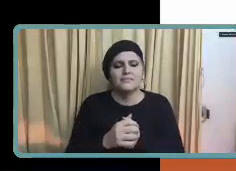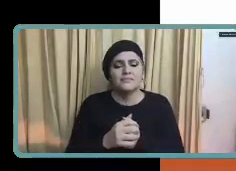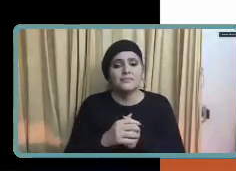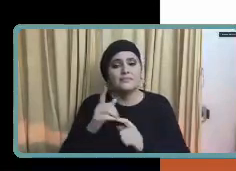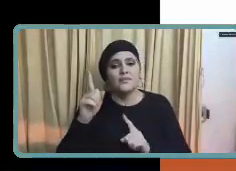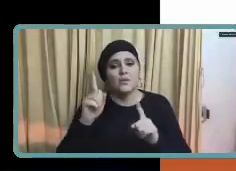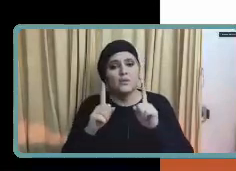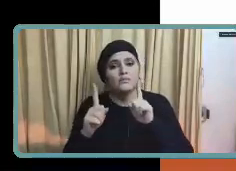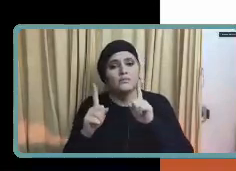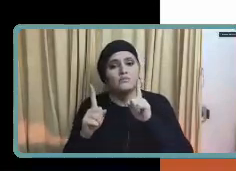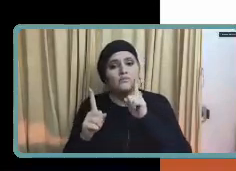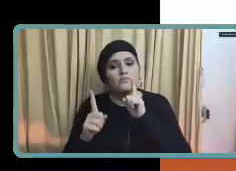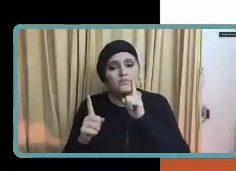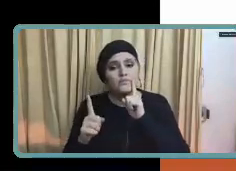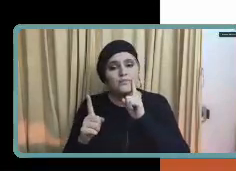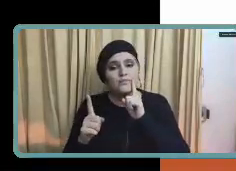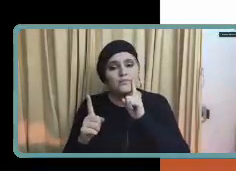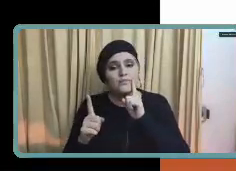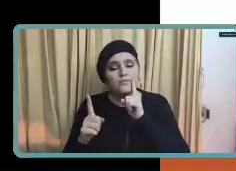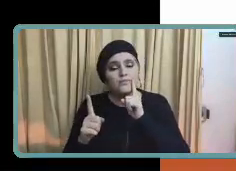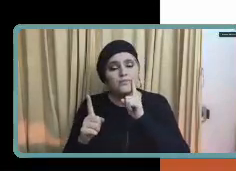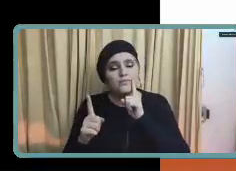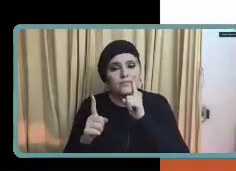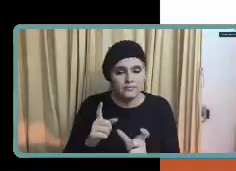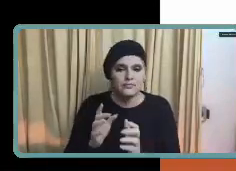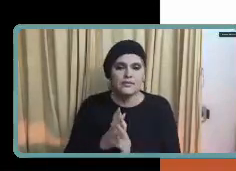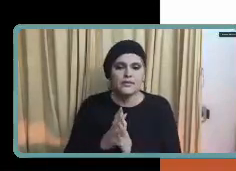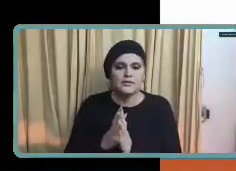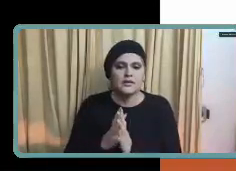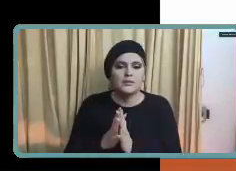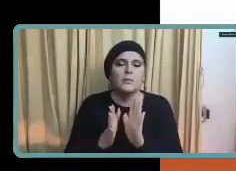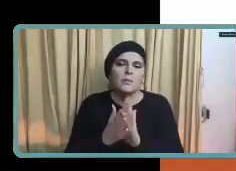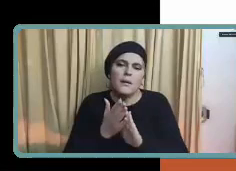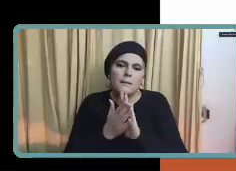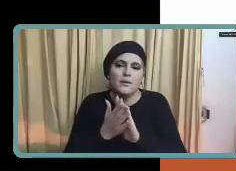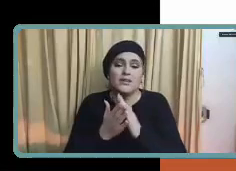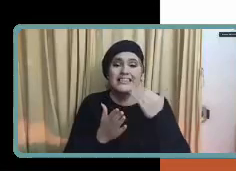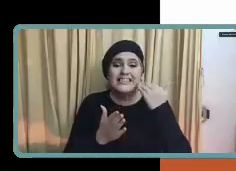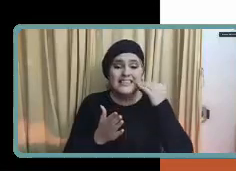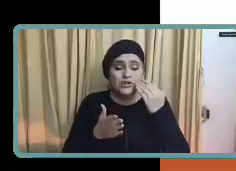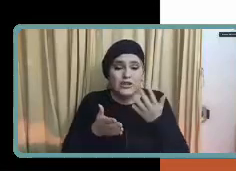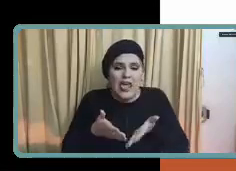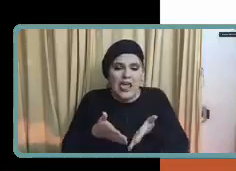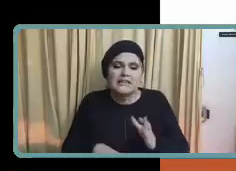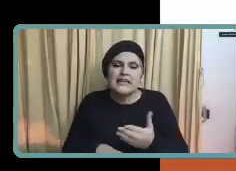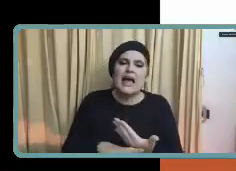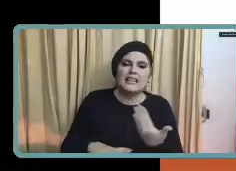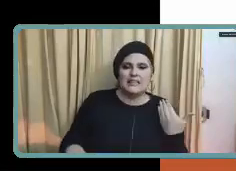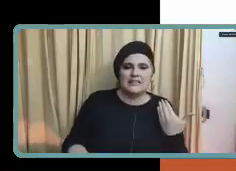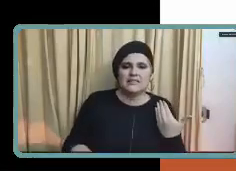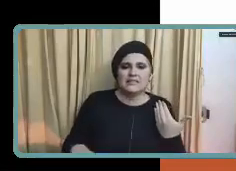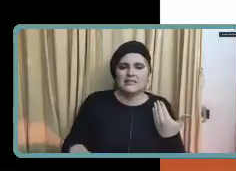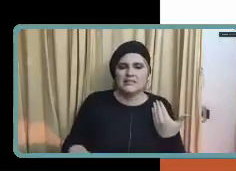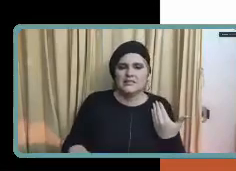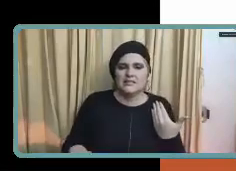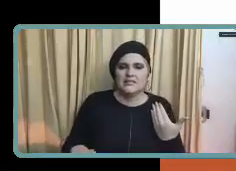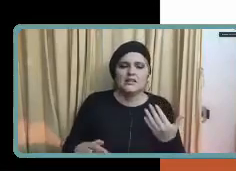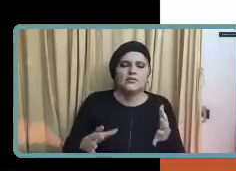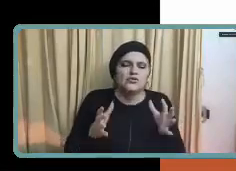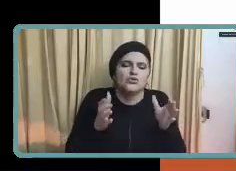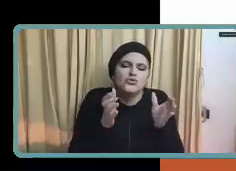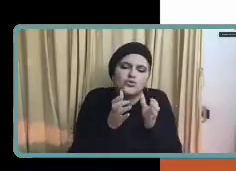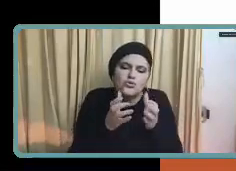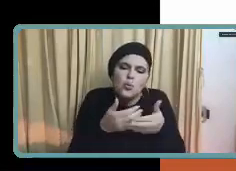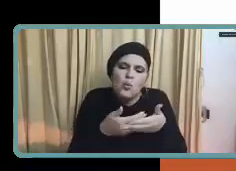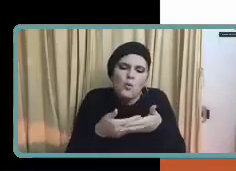ver con la prematurez. Los niños prematuros extremos, menores, digamos, de 1000 gramos,